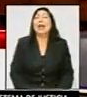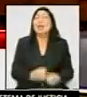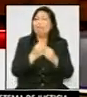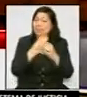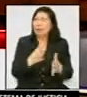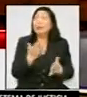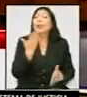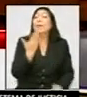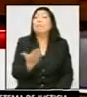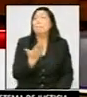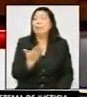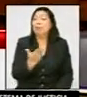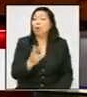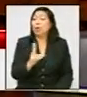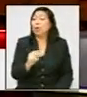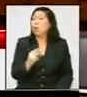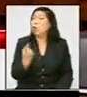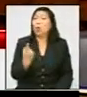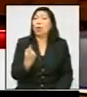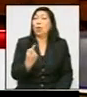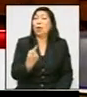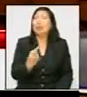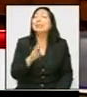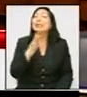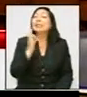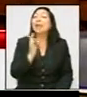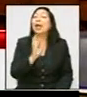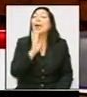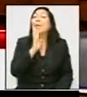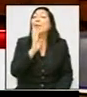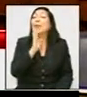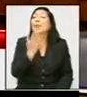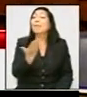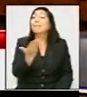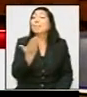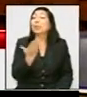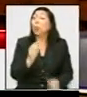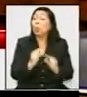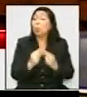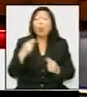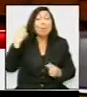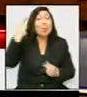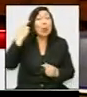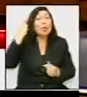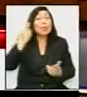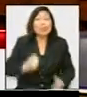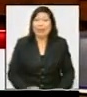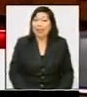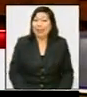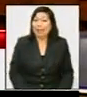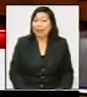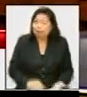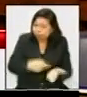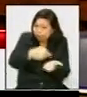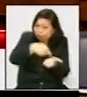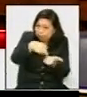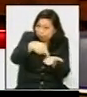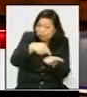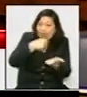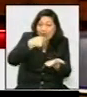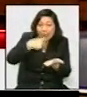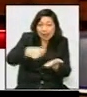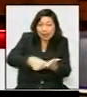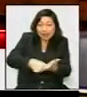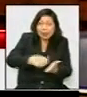eso pidiendo, no solamente de manera oral, sino estamos pidiéndole a las bancadas que le remitamos una carta al